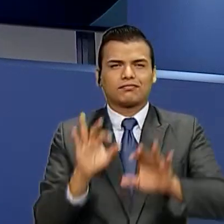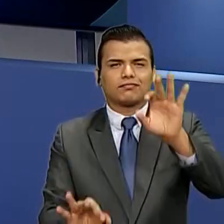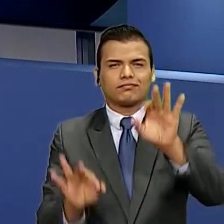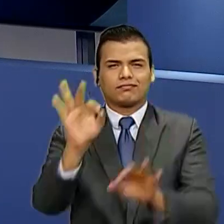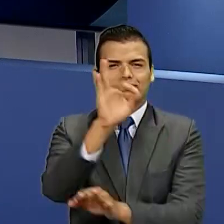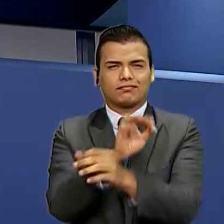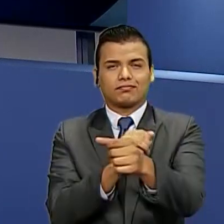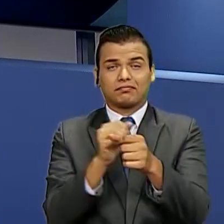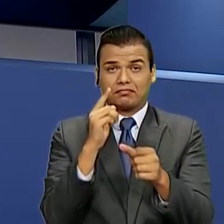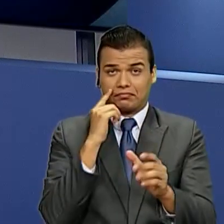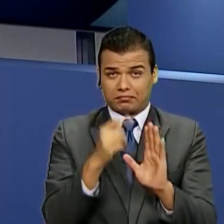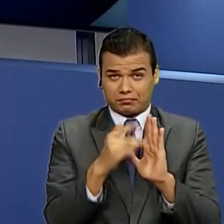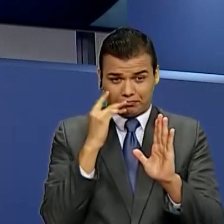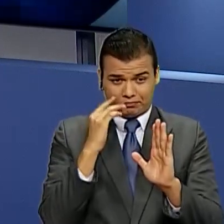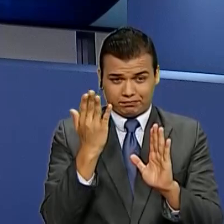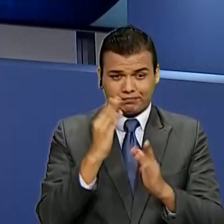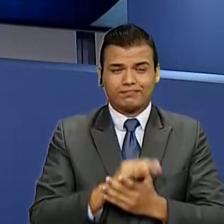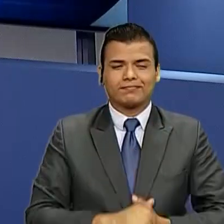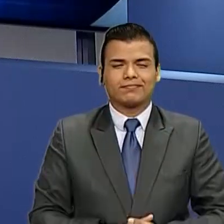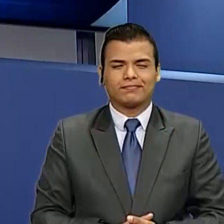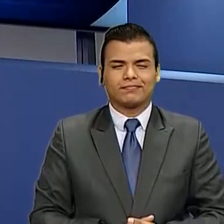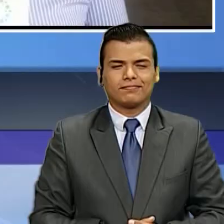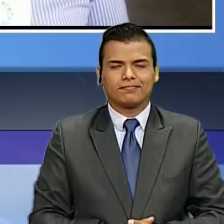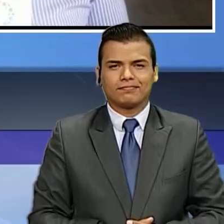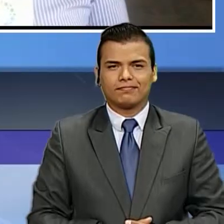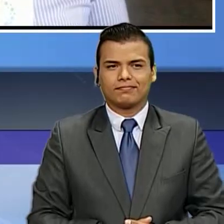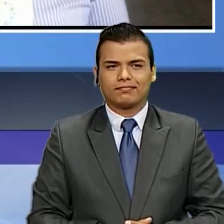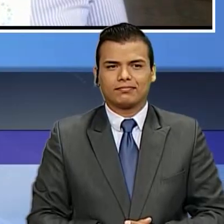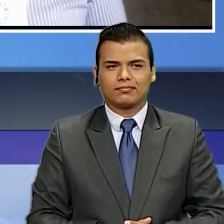Noticias. Ahí está nuestra compañera Mónica Santa Cruz.